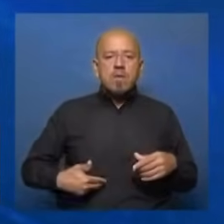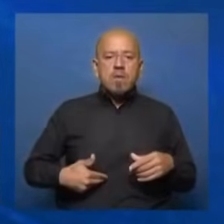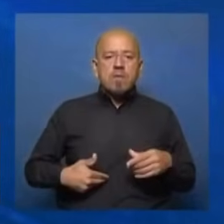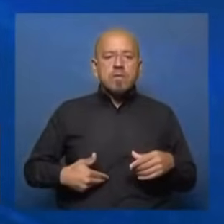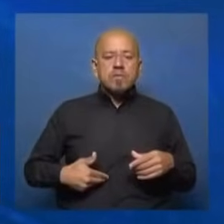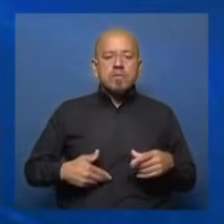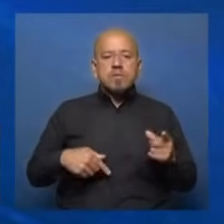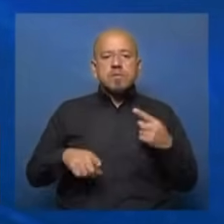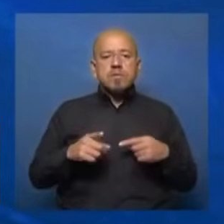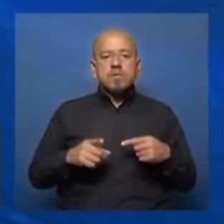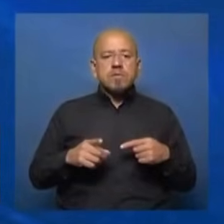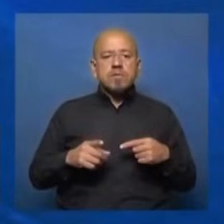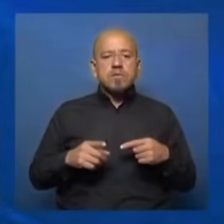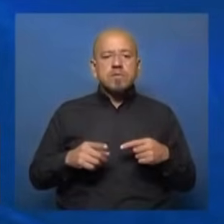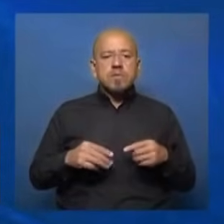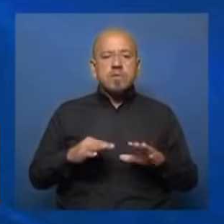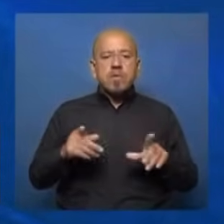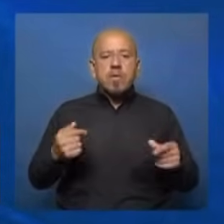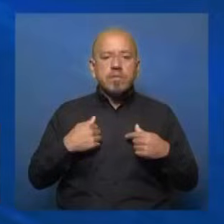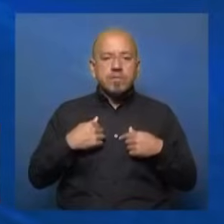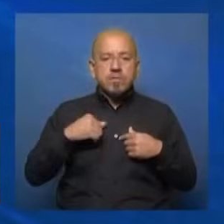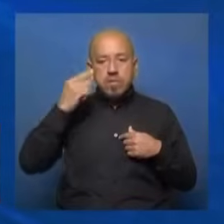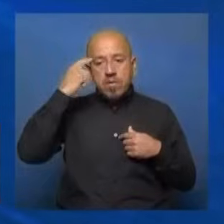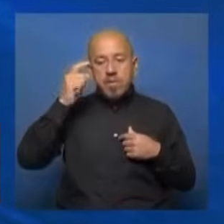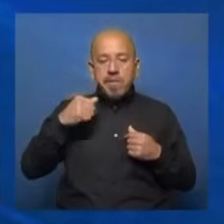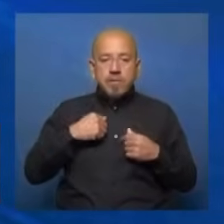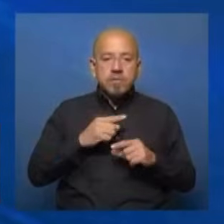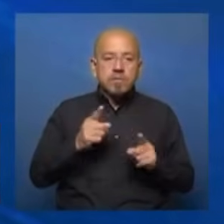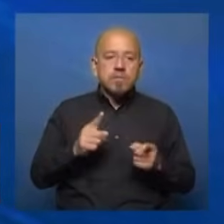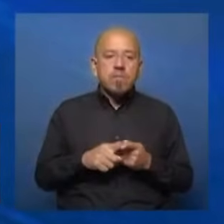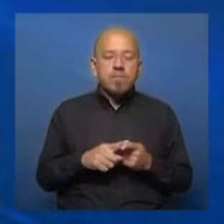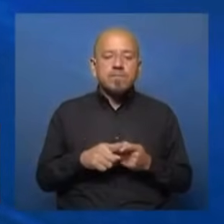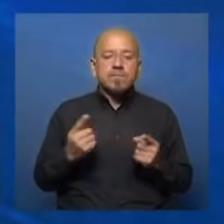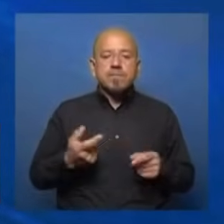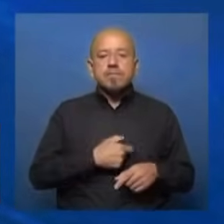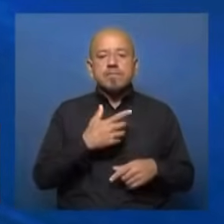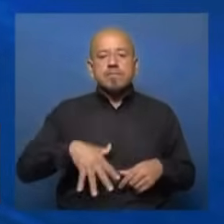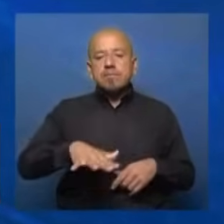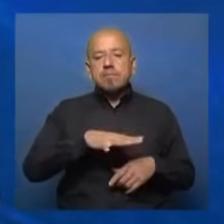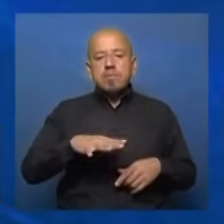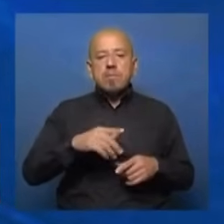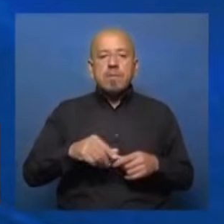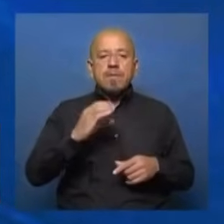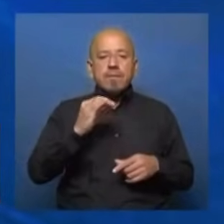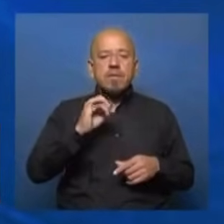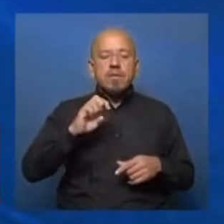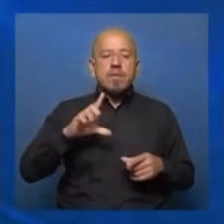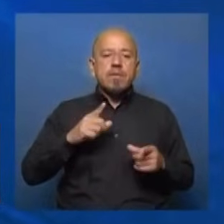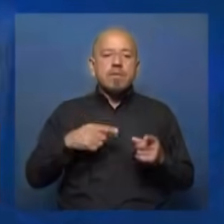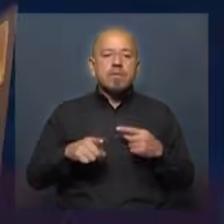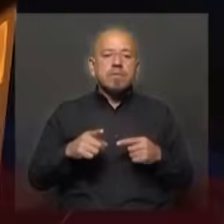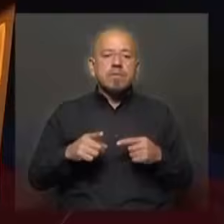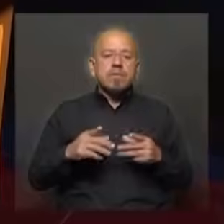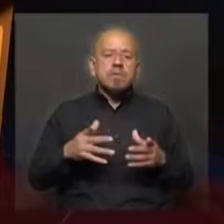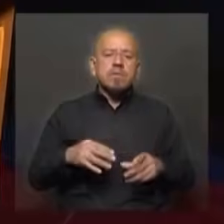¿no? La relación con las bases, no lo invento yo, lo han dicho distintos análisis, con la sociedad civil organizada y con las bases.